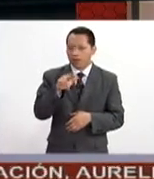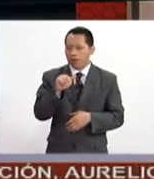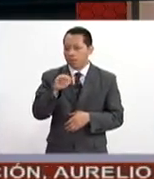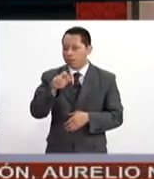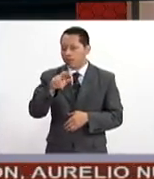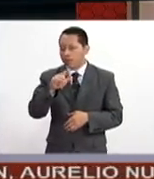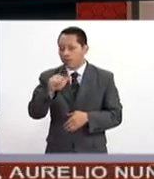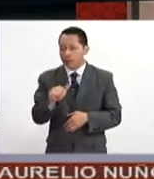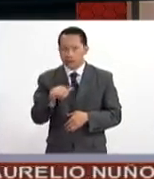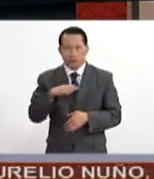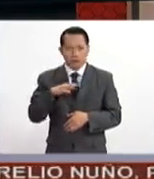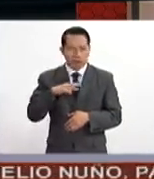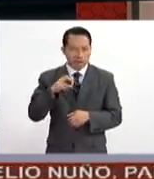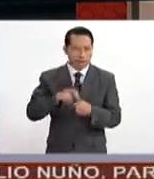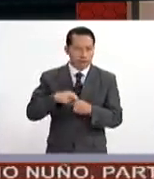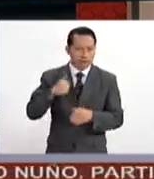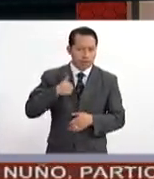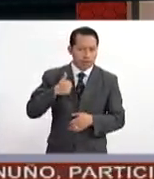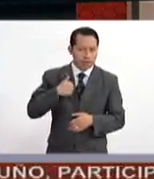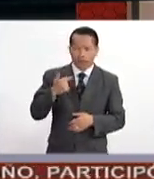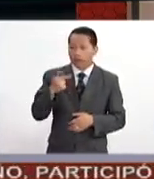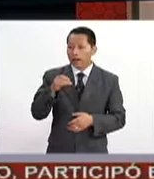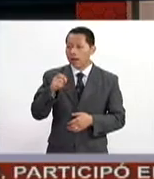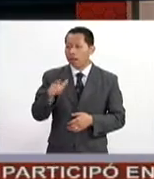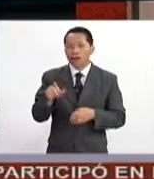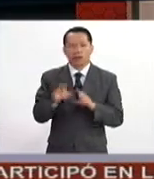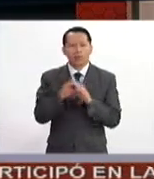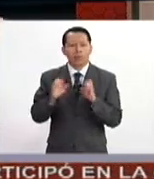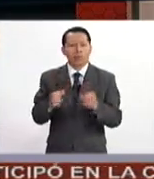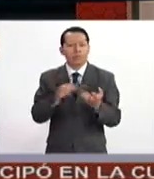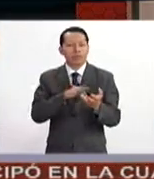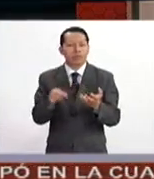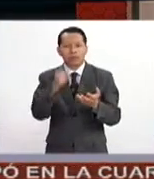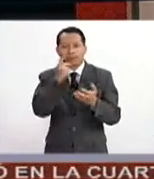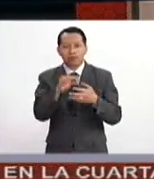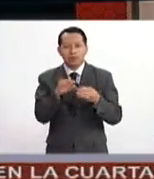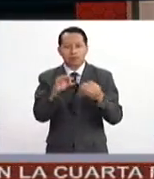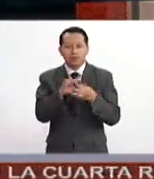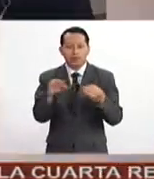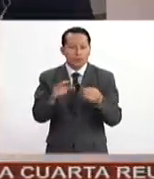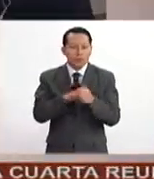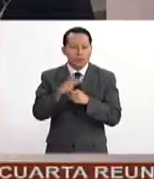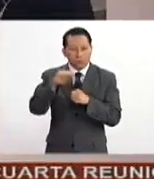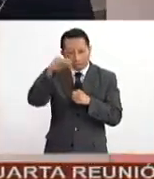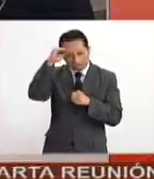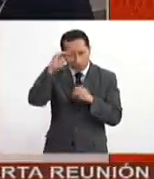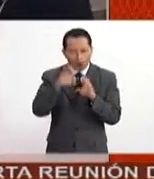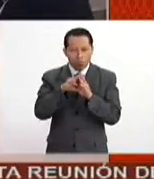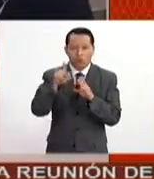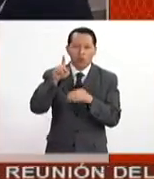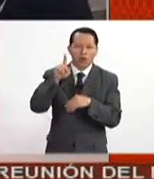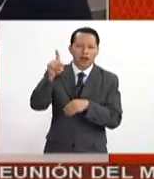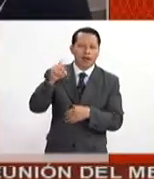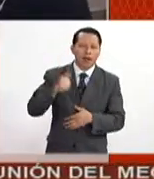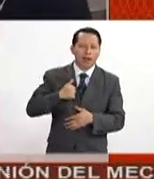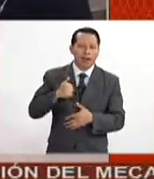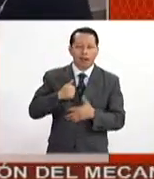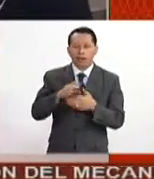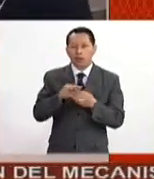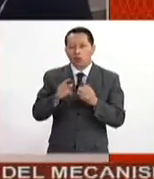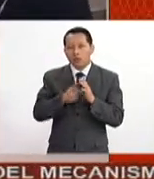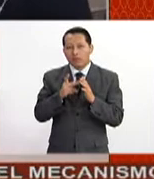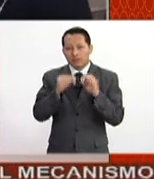allá en Canadá. ¿Cómo estás, Gabriel? Para que nos digas, pues, ¿cuál es la expectativa? ¿Qué se dice allá en Canadá sobre la posibilidad